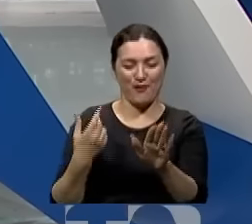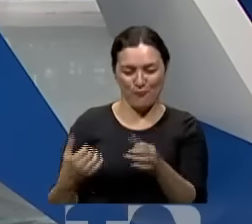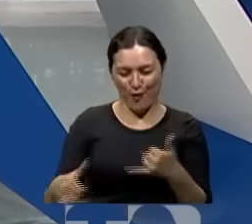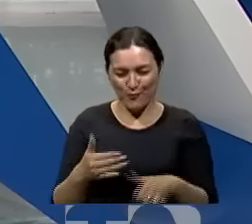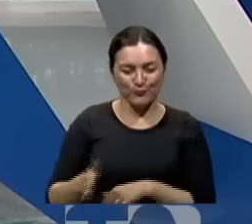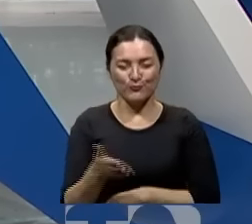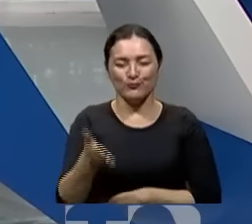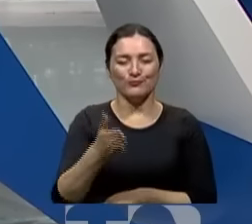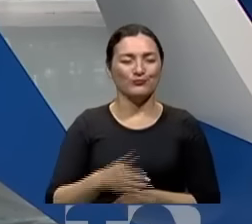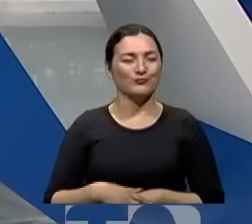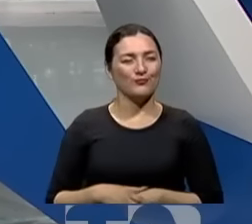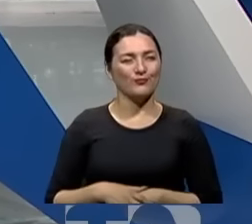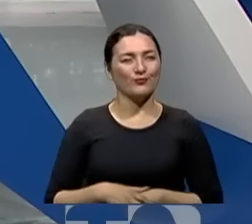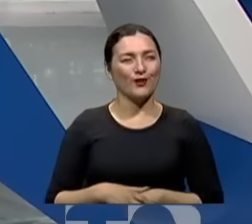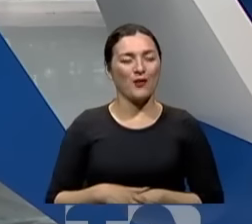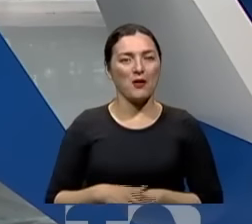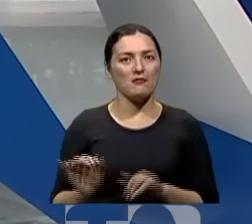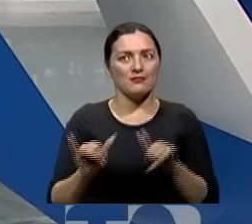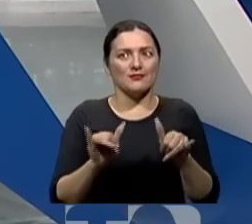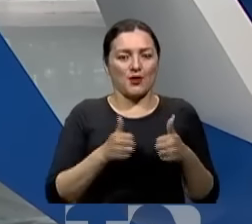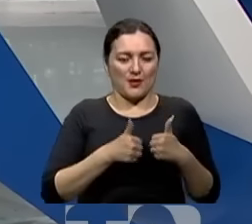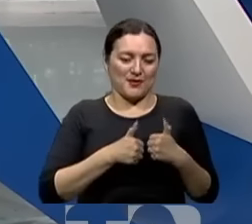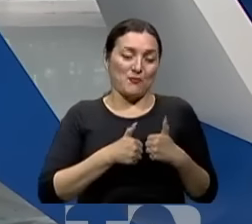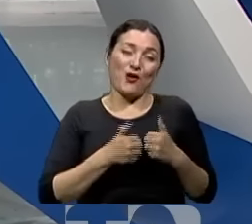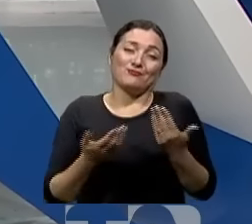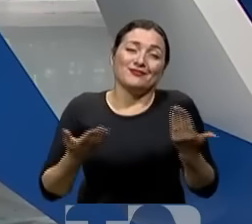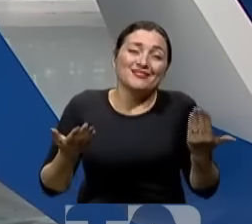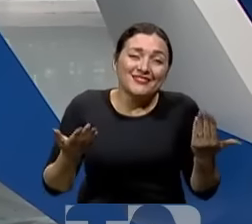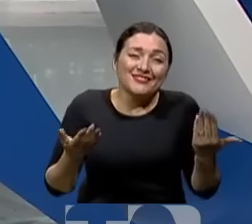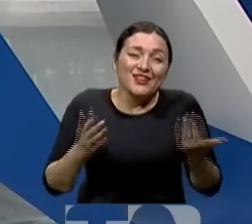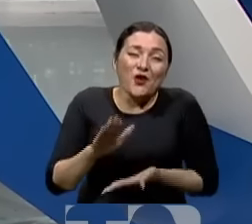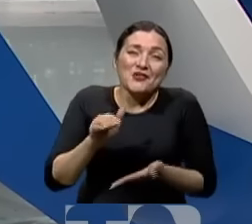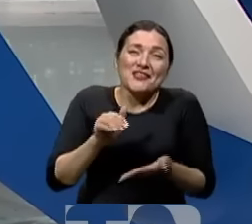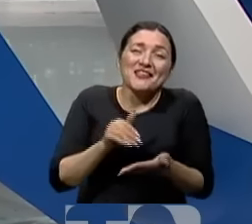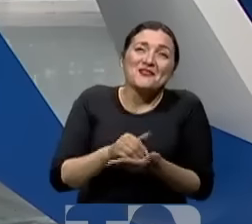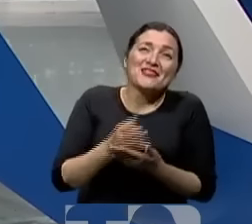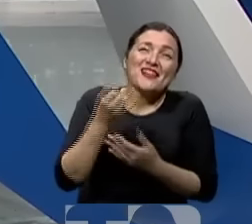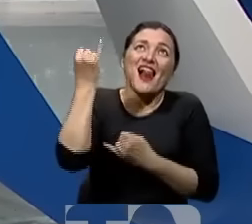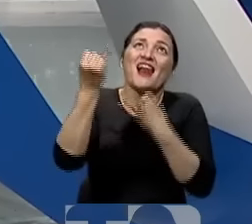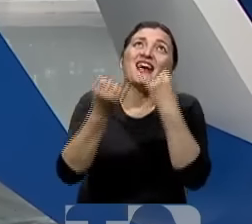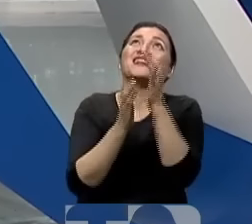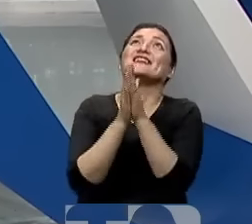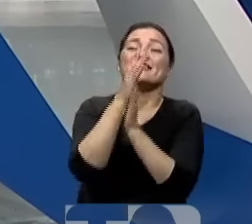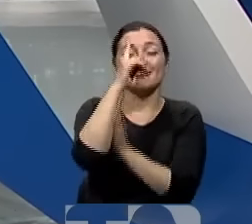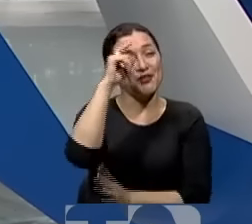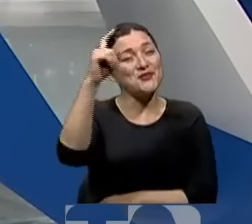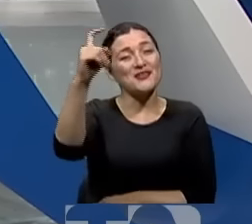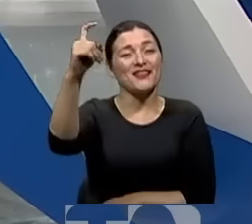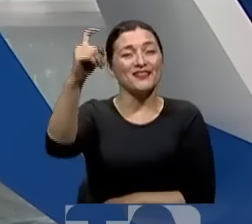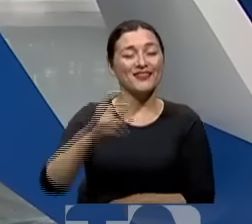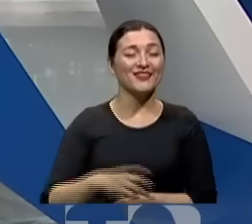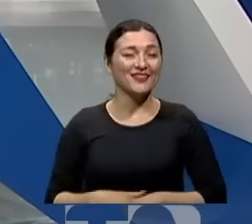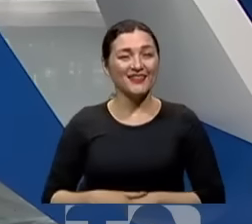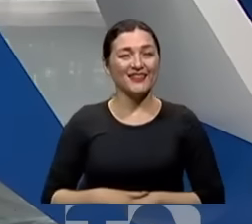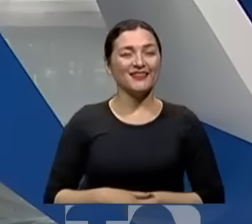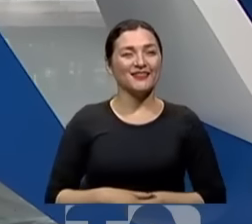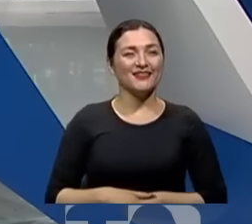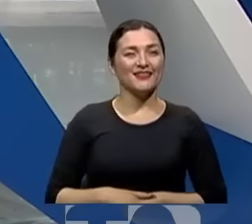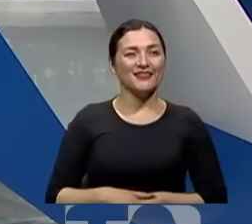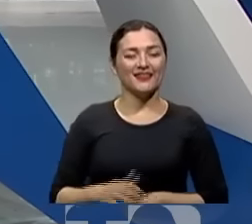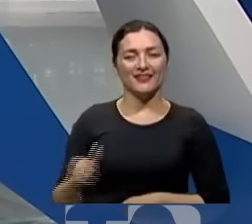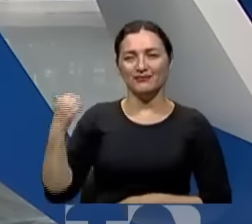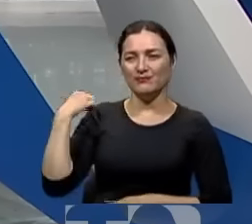nosotros, como enamorados, ¿no? Sí. Otra vez ilusionados. Otra vez soñando. ¿Qué tenemos en Leí equipo? Ayer que somos